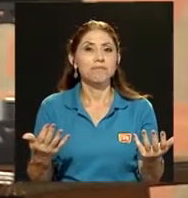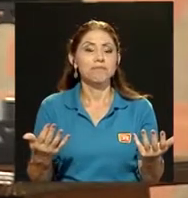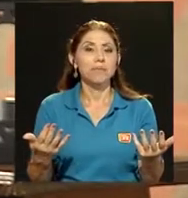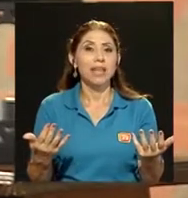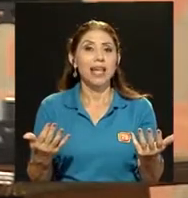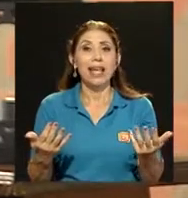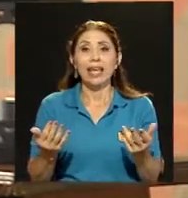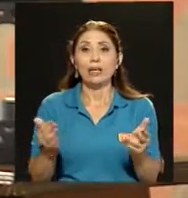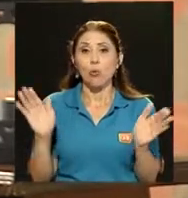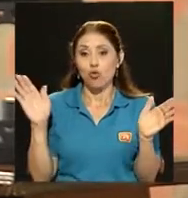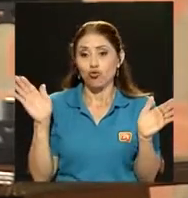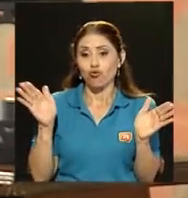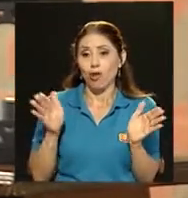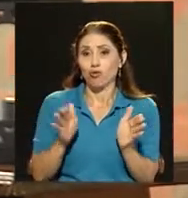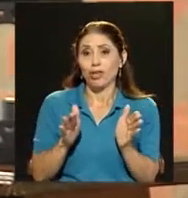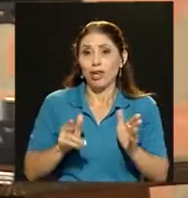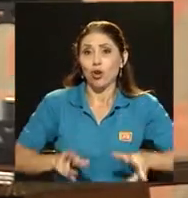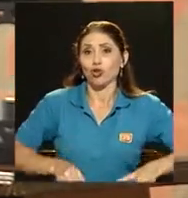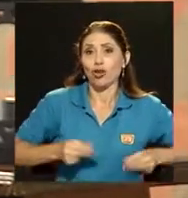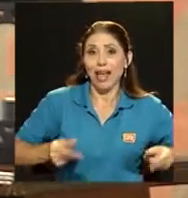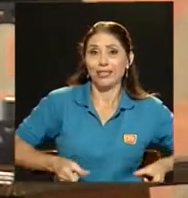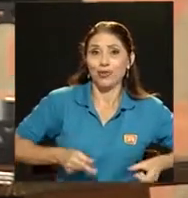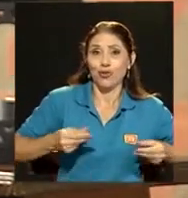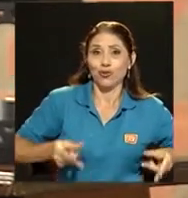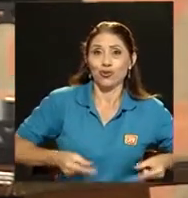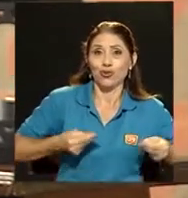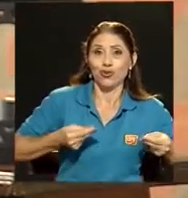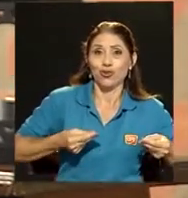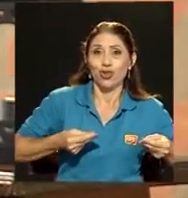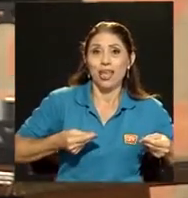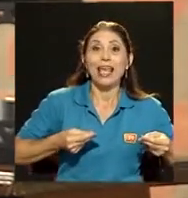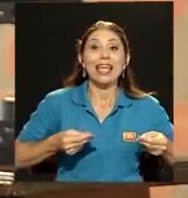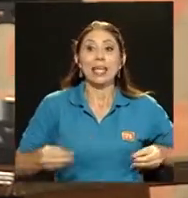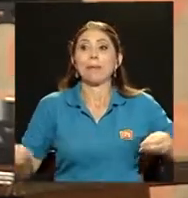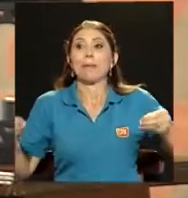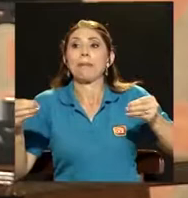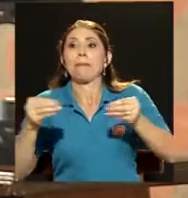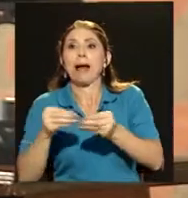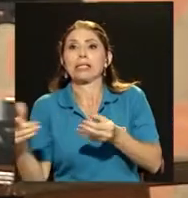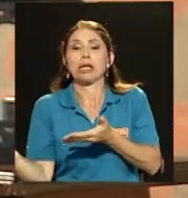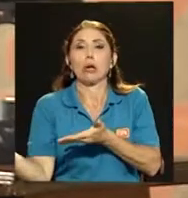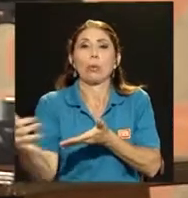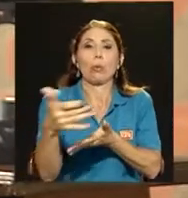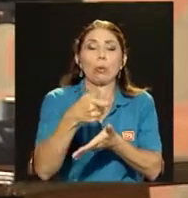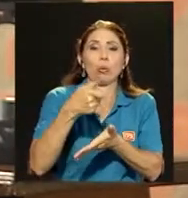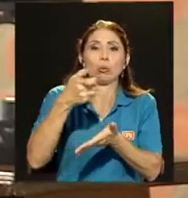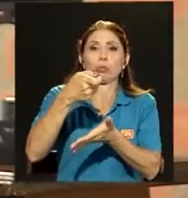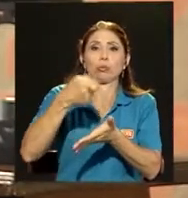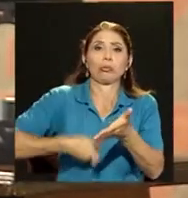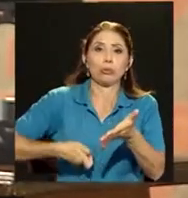reducir los gastos y aumentar la recaudación es como